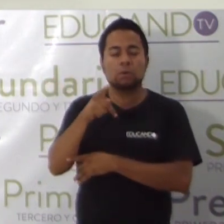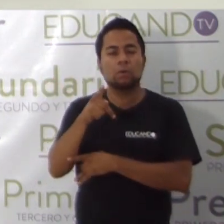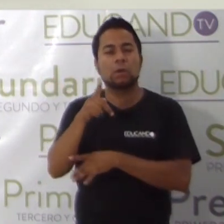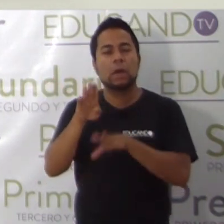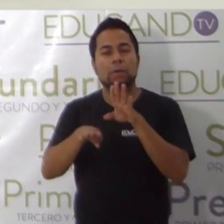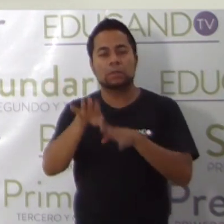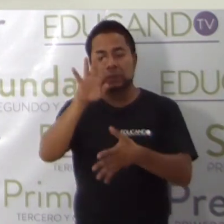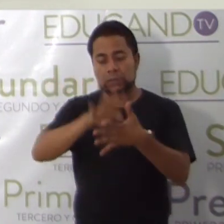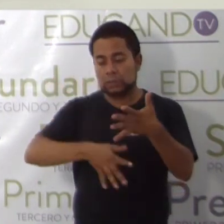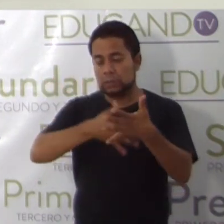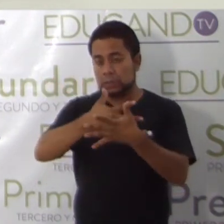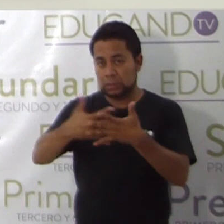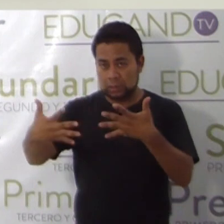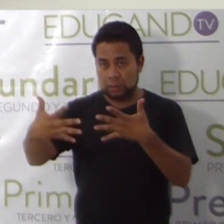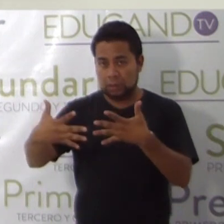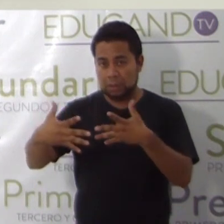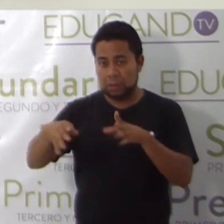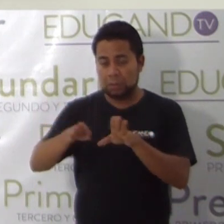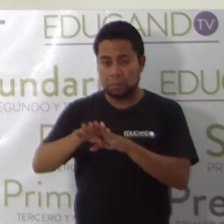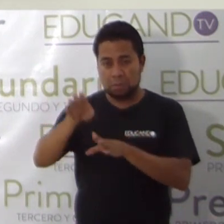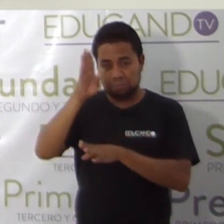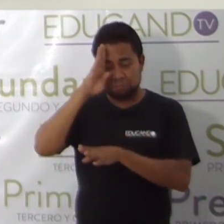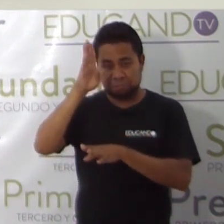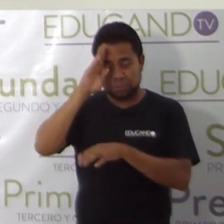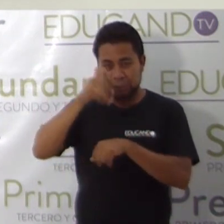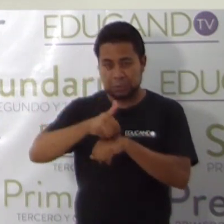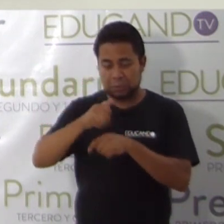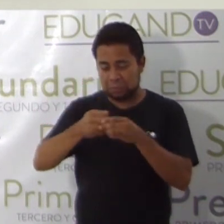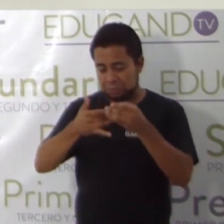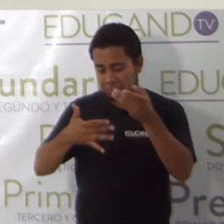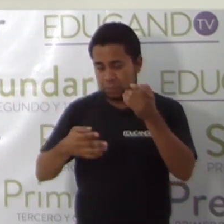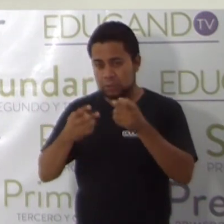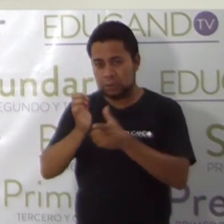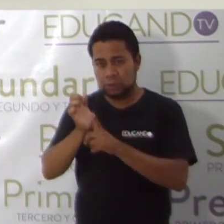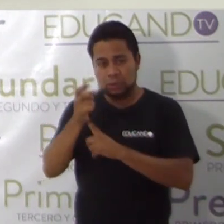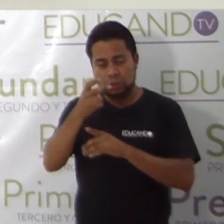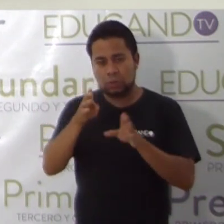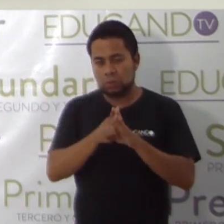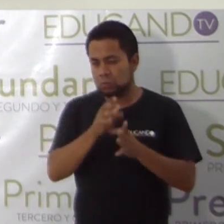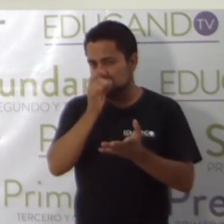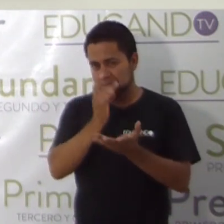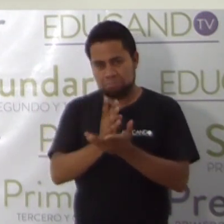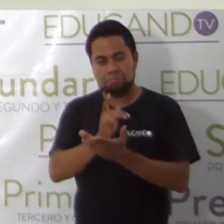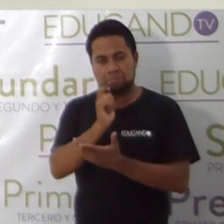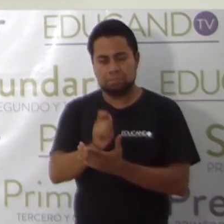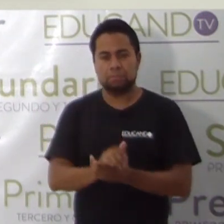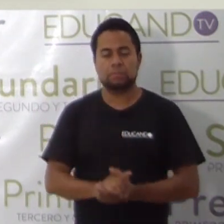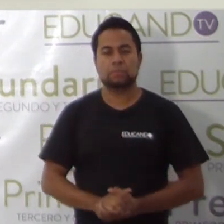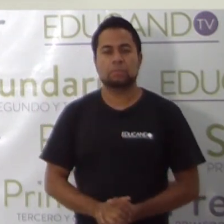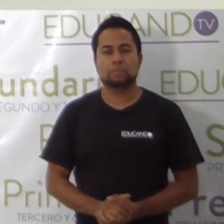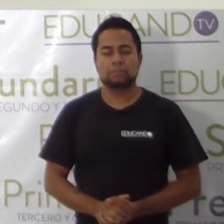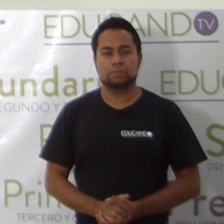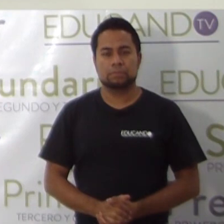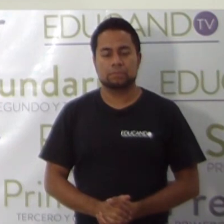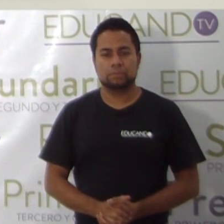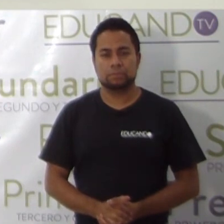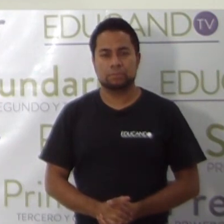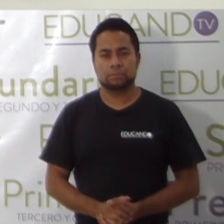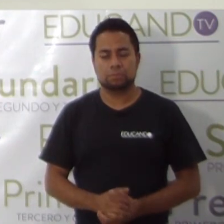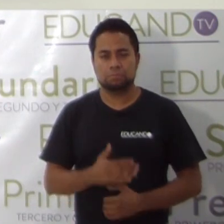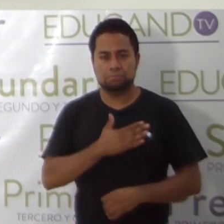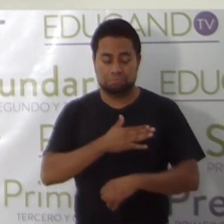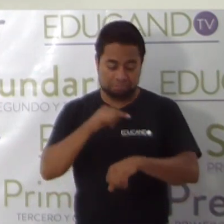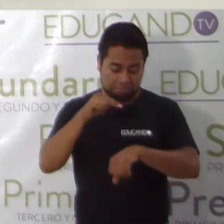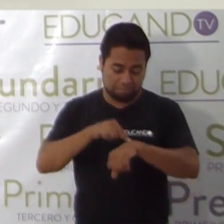tablas de frecuencia con muchísimos más datos. Entonces, esta es una de las referencias, ¿sí? Bueno, por cuestiones de